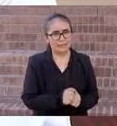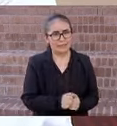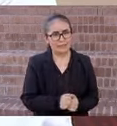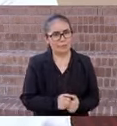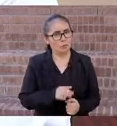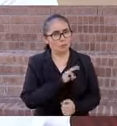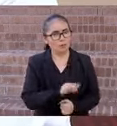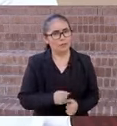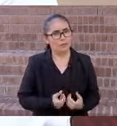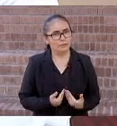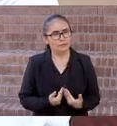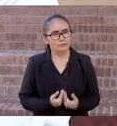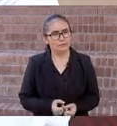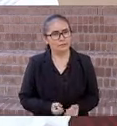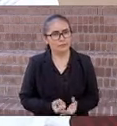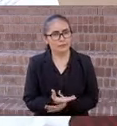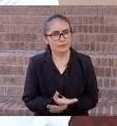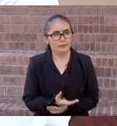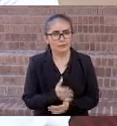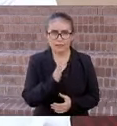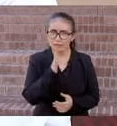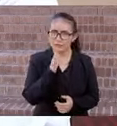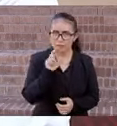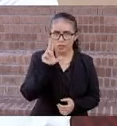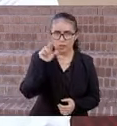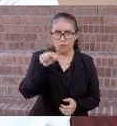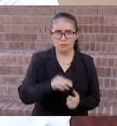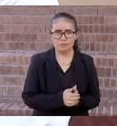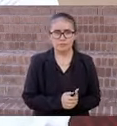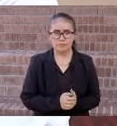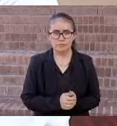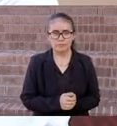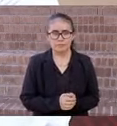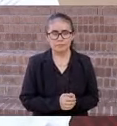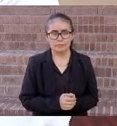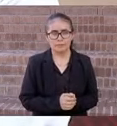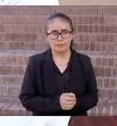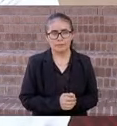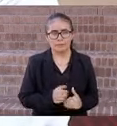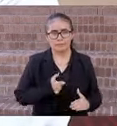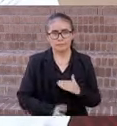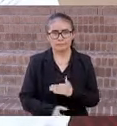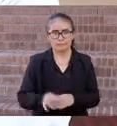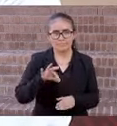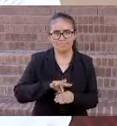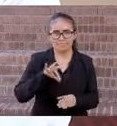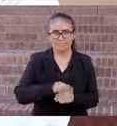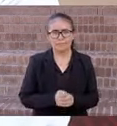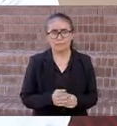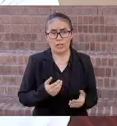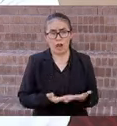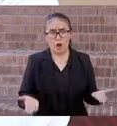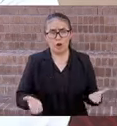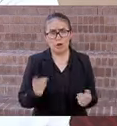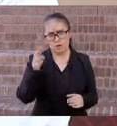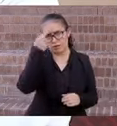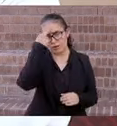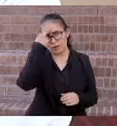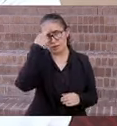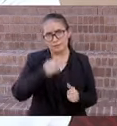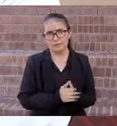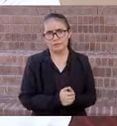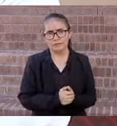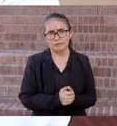ya no se va a permitir el fraude electoral hoy en la mañana recordaba yo